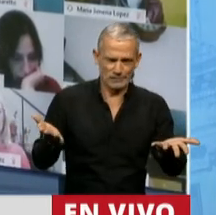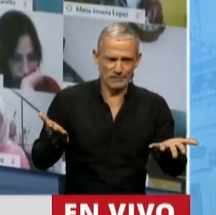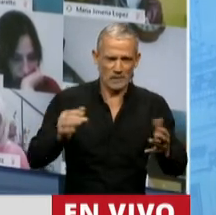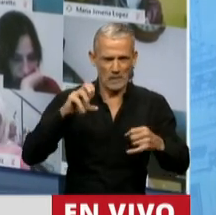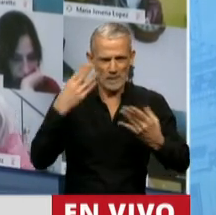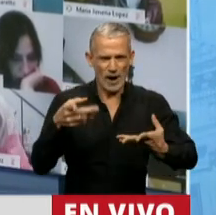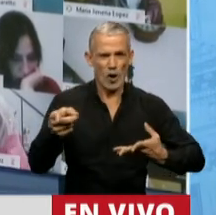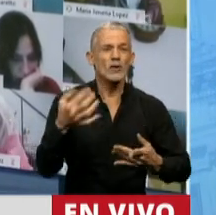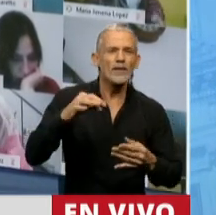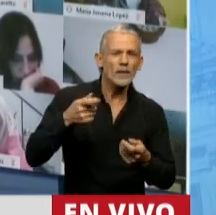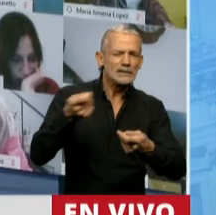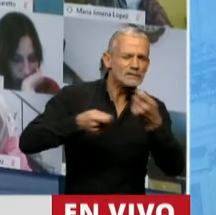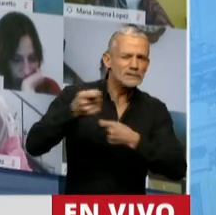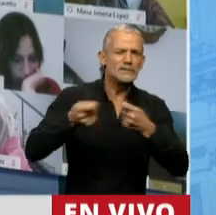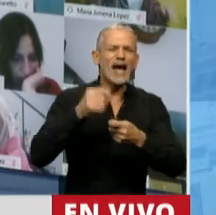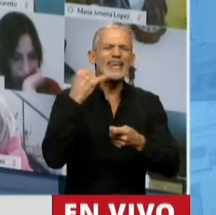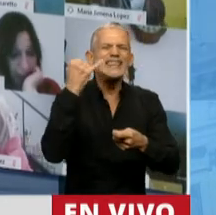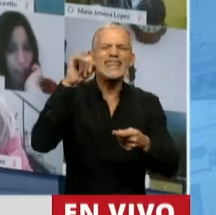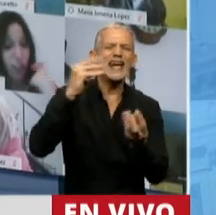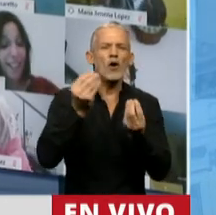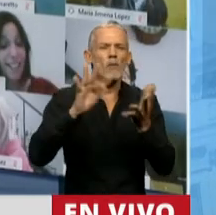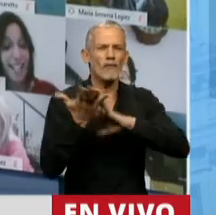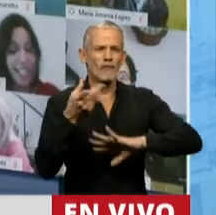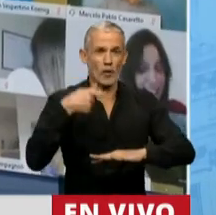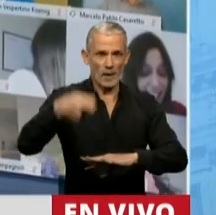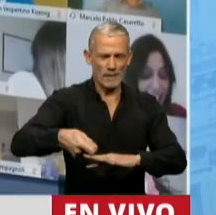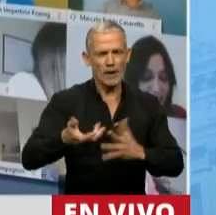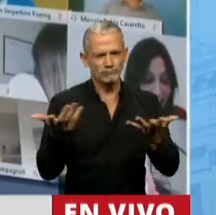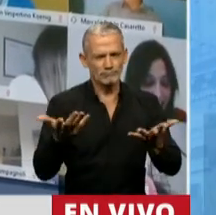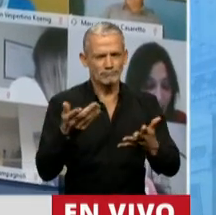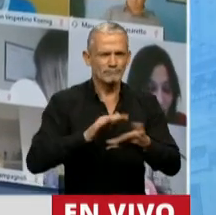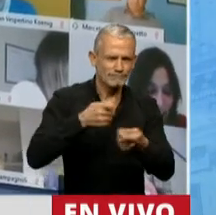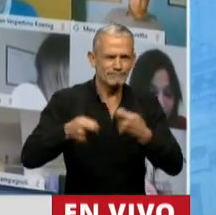7 años y tendrán que negociar el tipo de interés y la forma de pago,